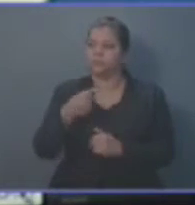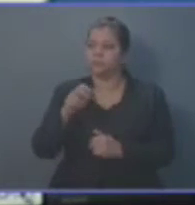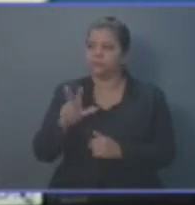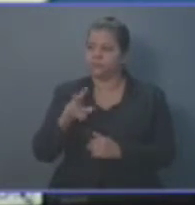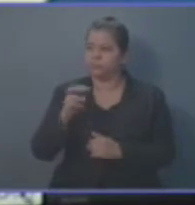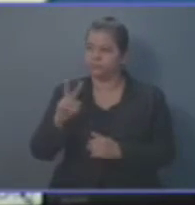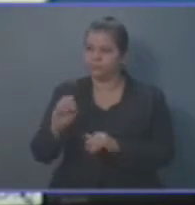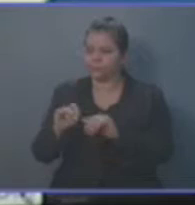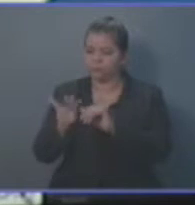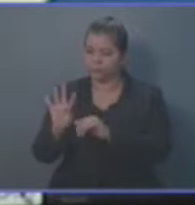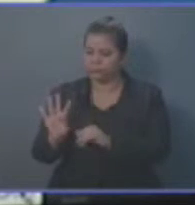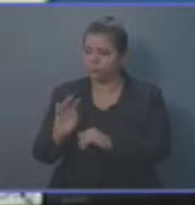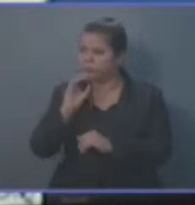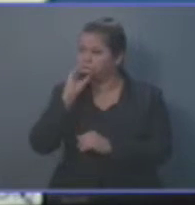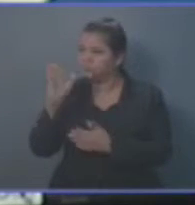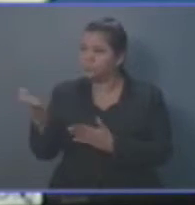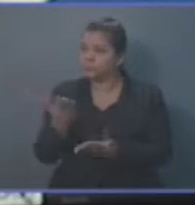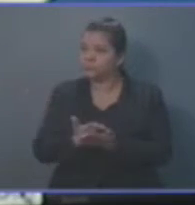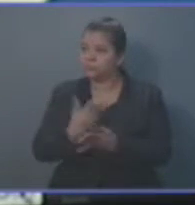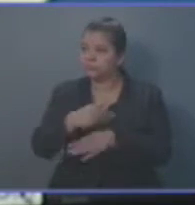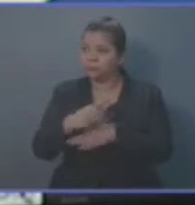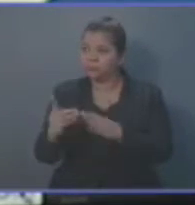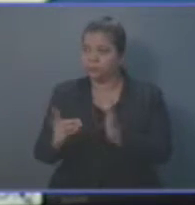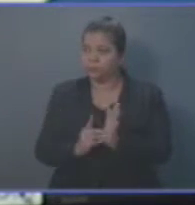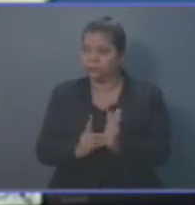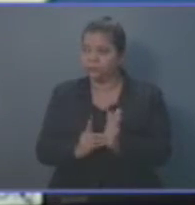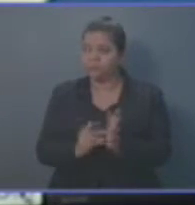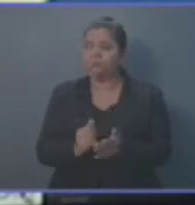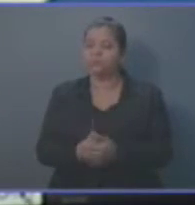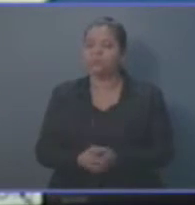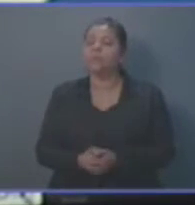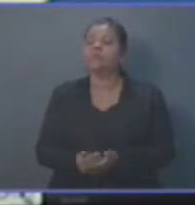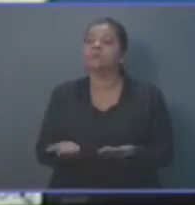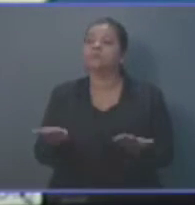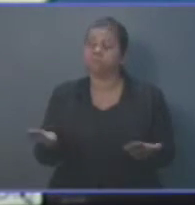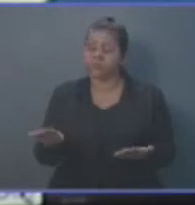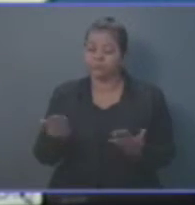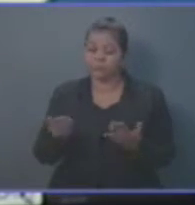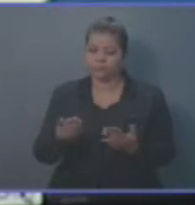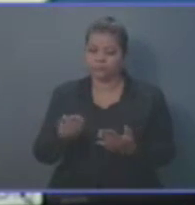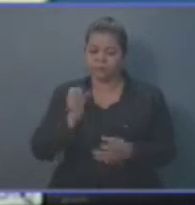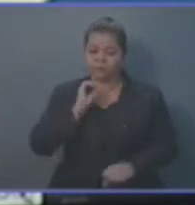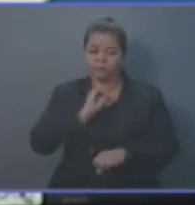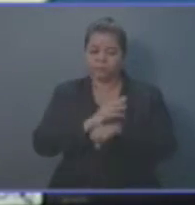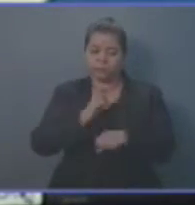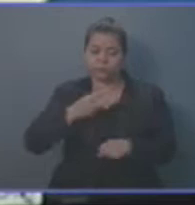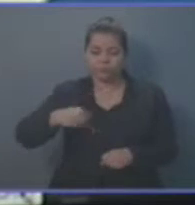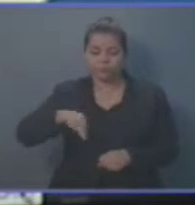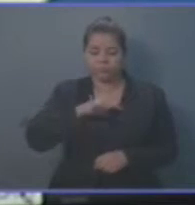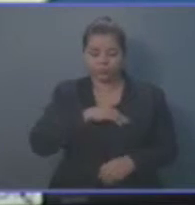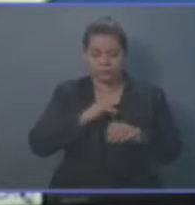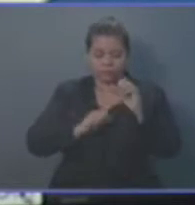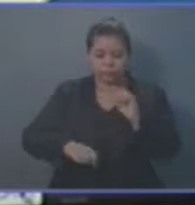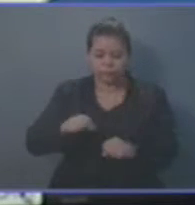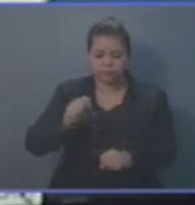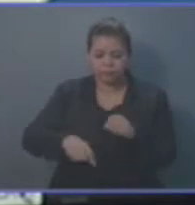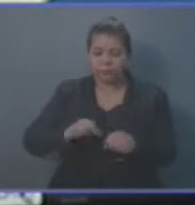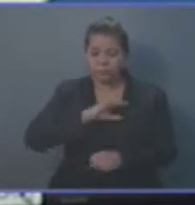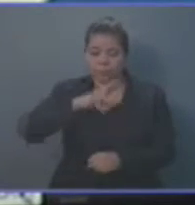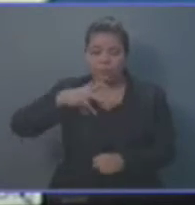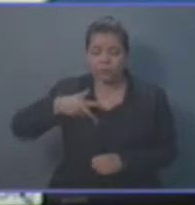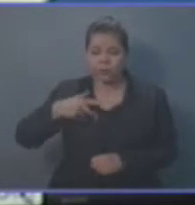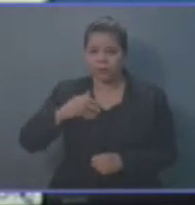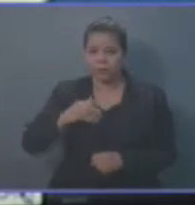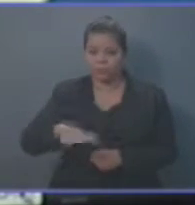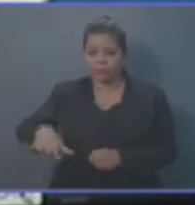847-3-2004, que contiene moción de varios diputados en el sentido que se recomienda al Ministerio de Agricultura que los propietarios del